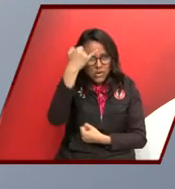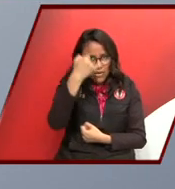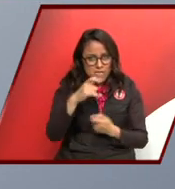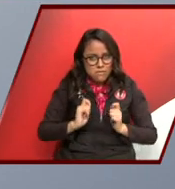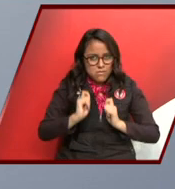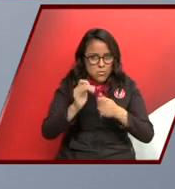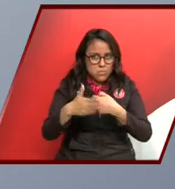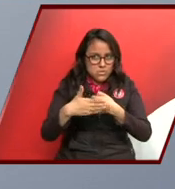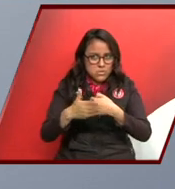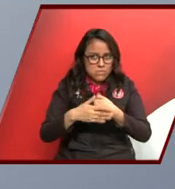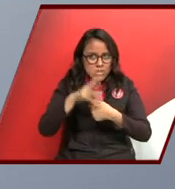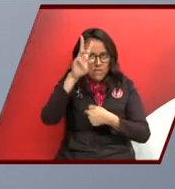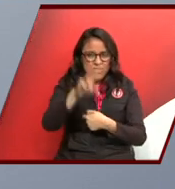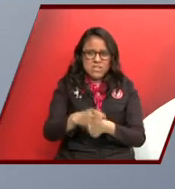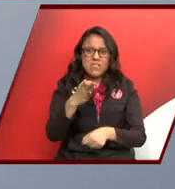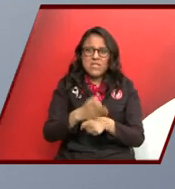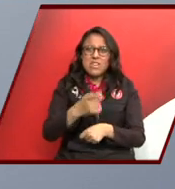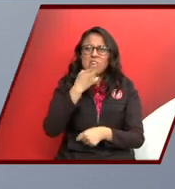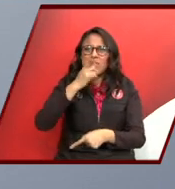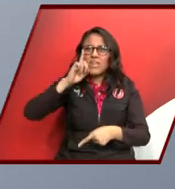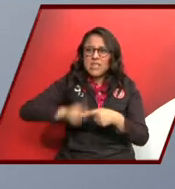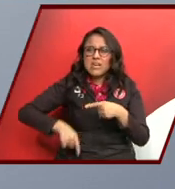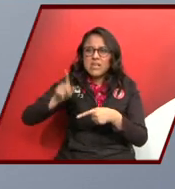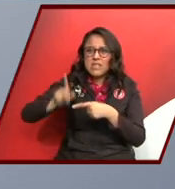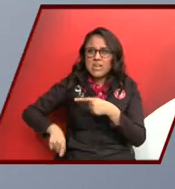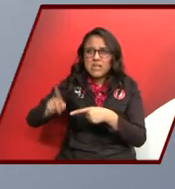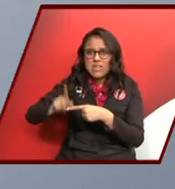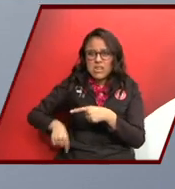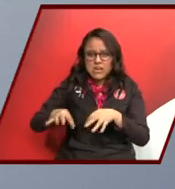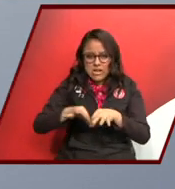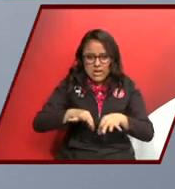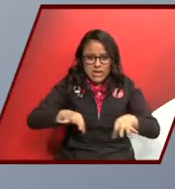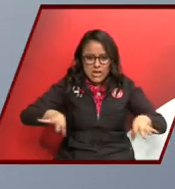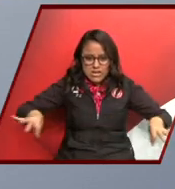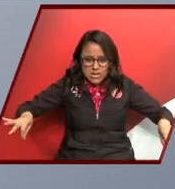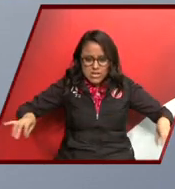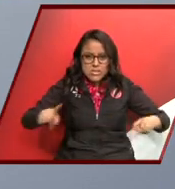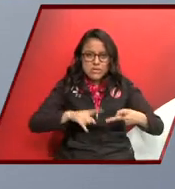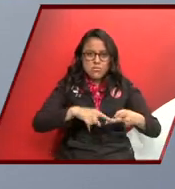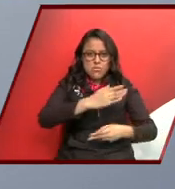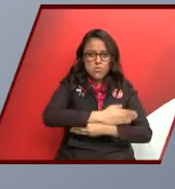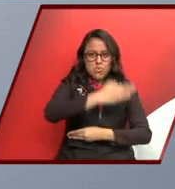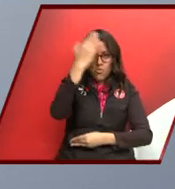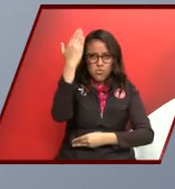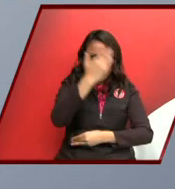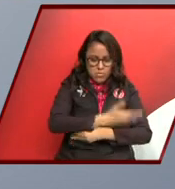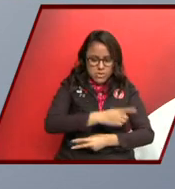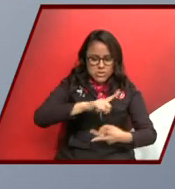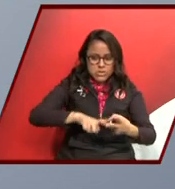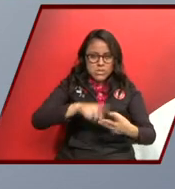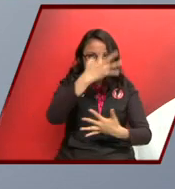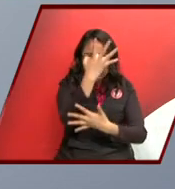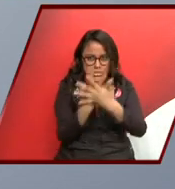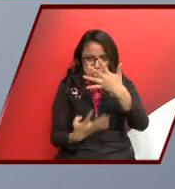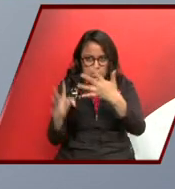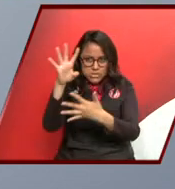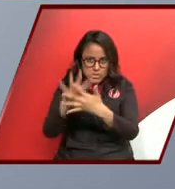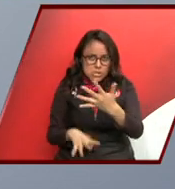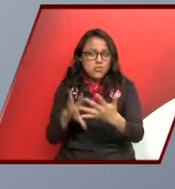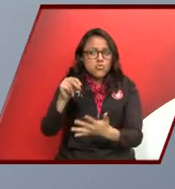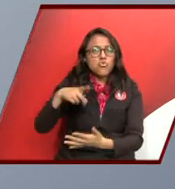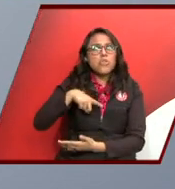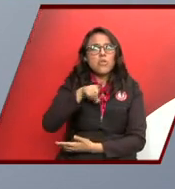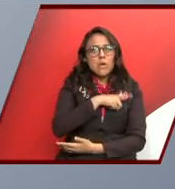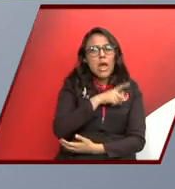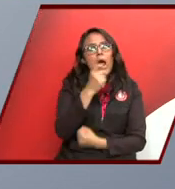posición, ¿se aventará la puntada de quitar cadenas, plumas, rejas que no tienen que